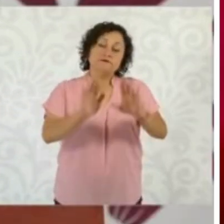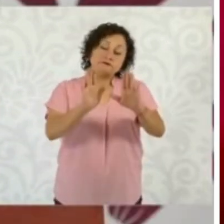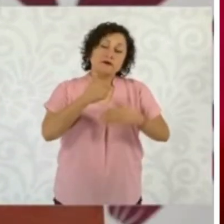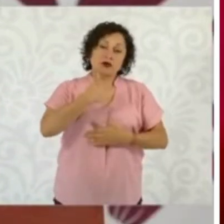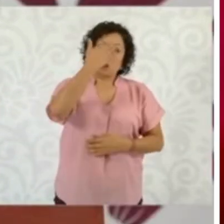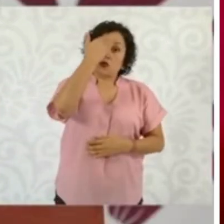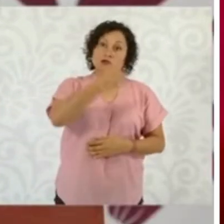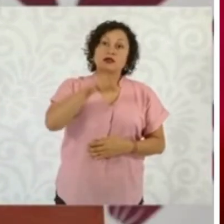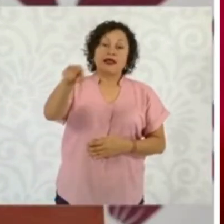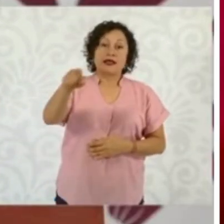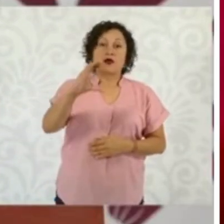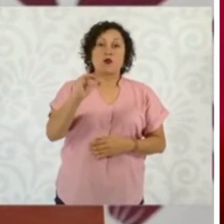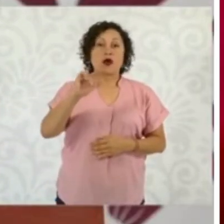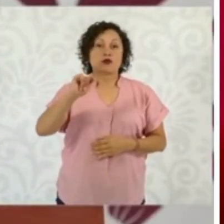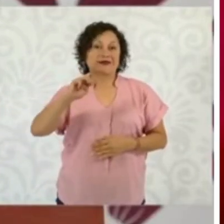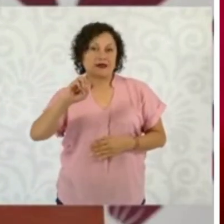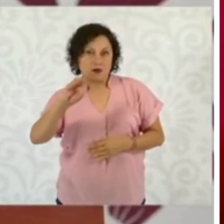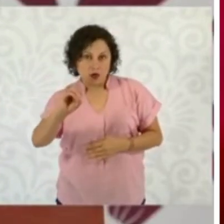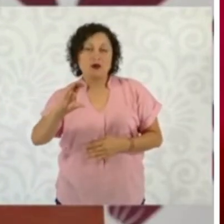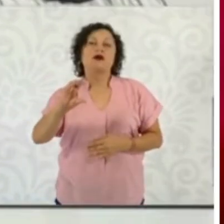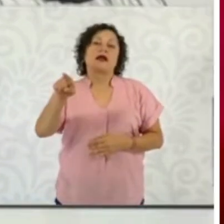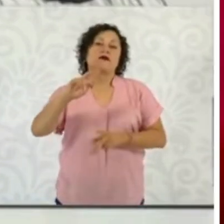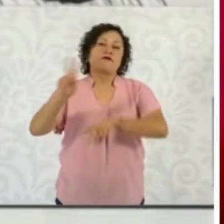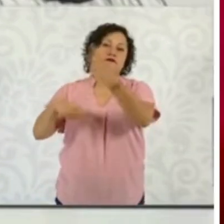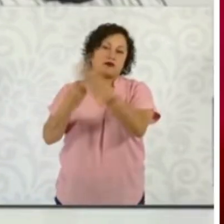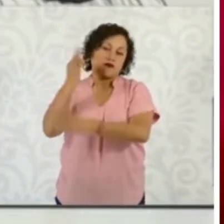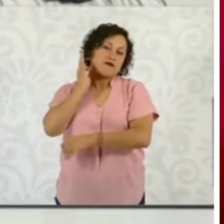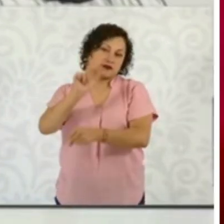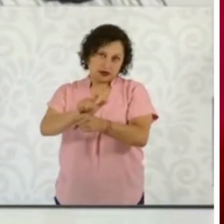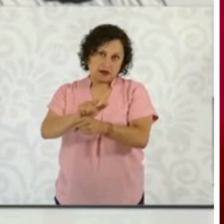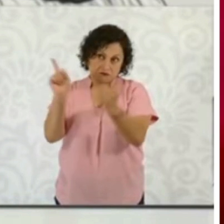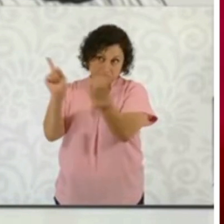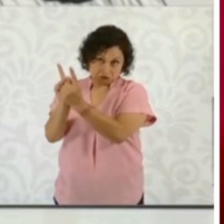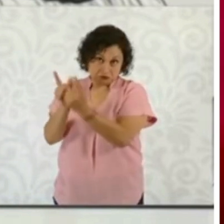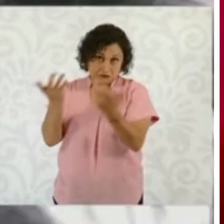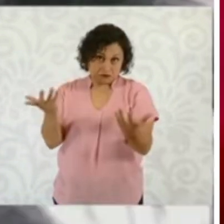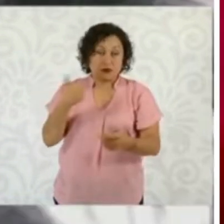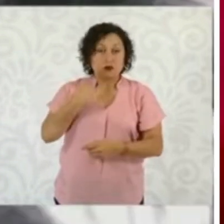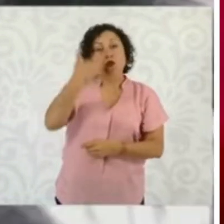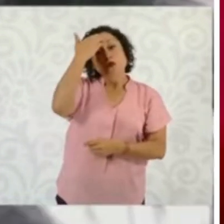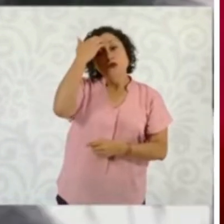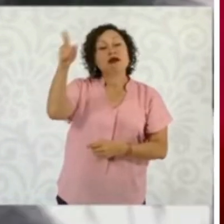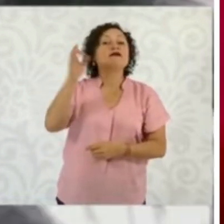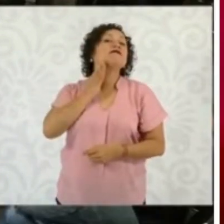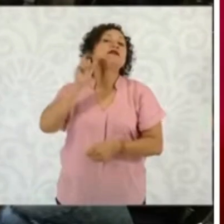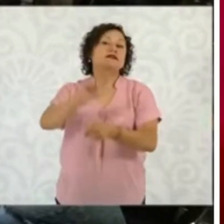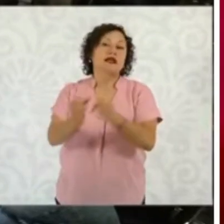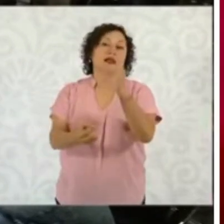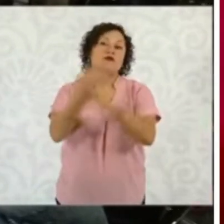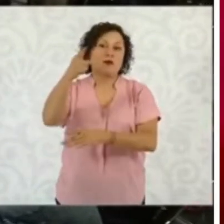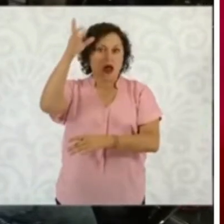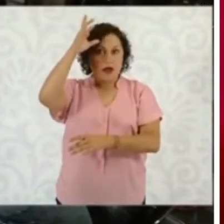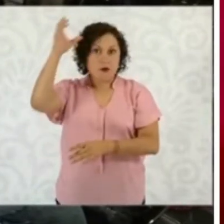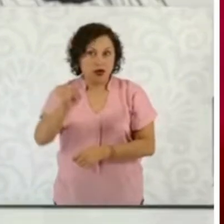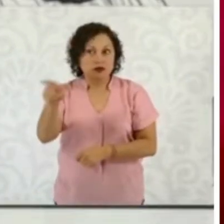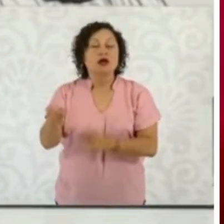Cuauhtémoc Blanco fue a la fiscalía. Entonces ahora pues está el nuevo fiscal de Morelos investigando el caso. Sí, precisamente. Pero fue